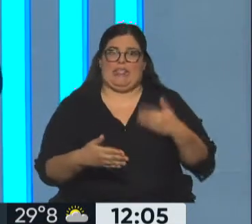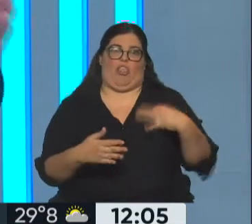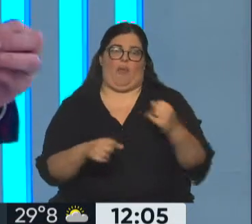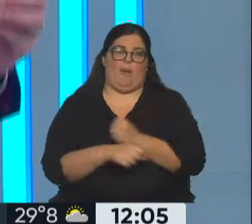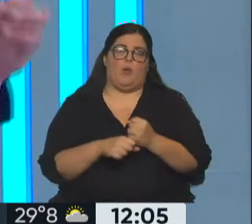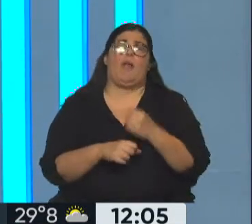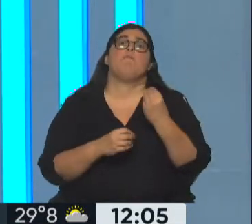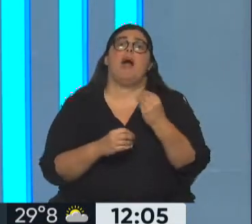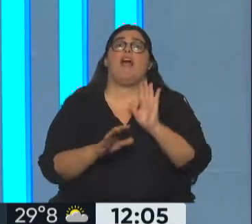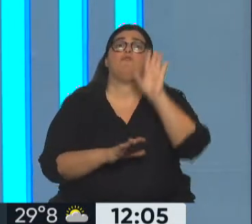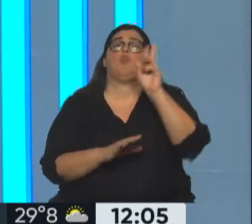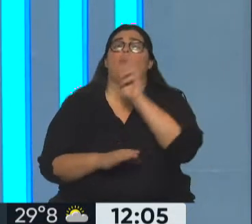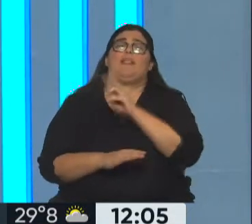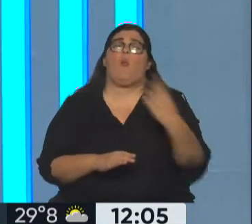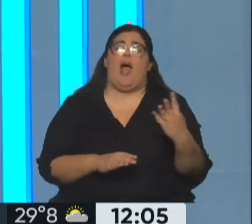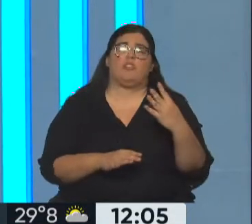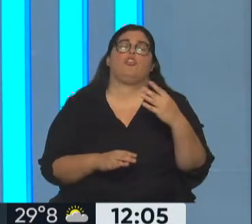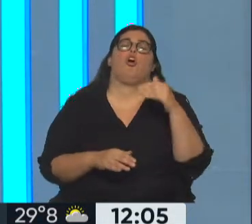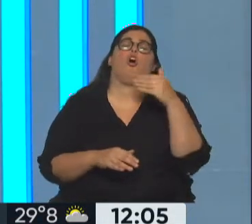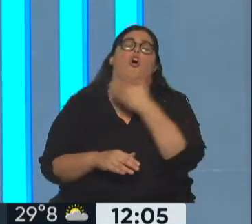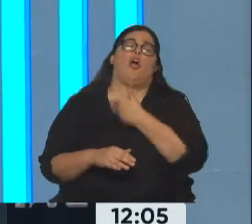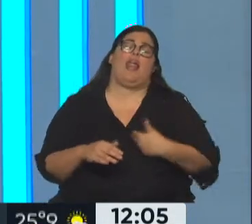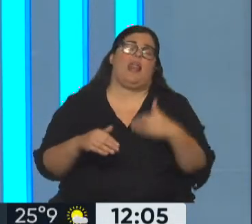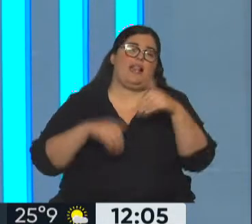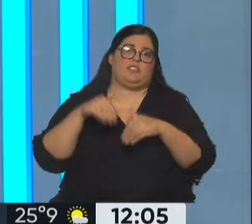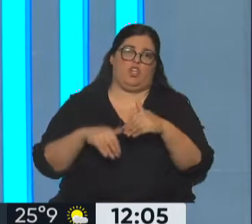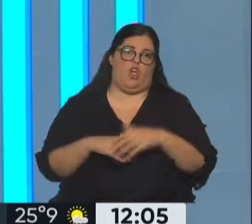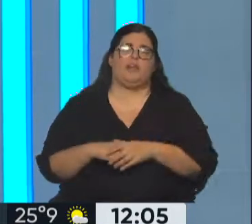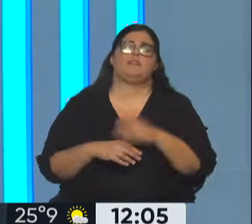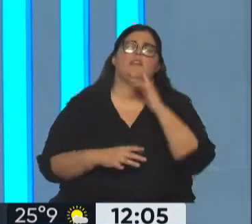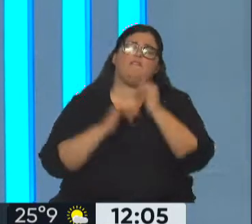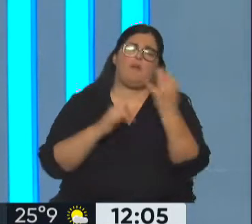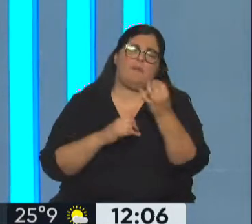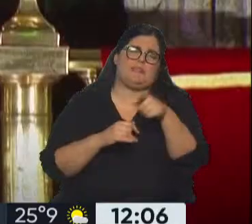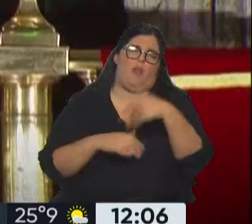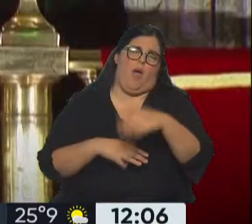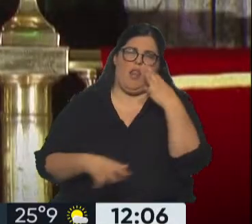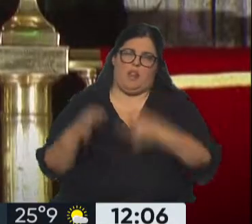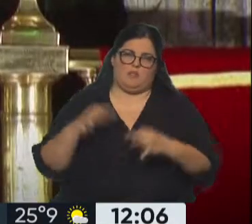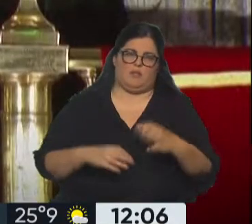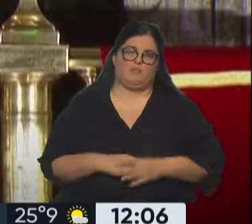año de las elecciones presidenciales en México. Informe especial y ya lo analizamos.